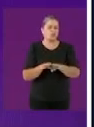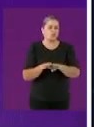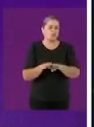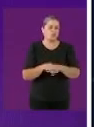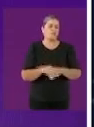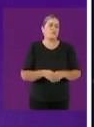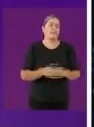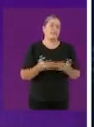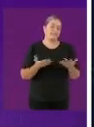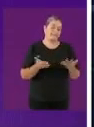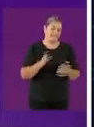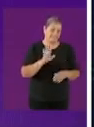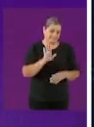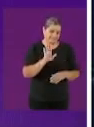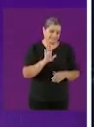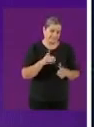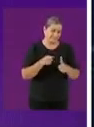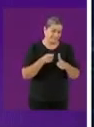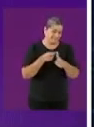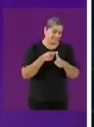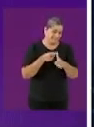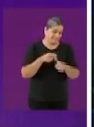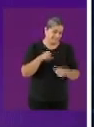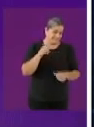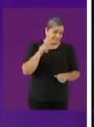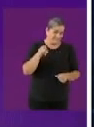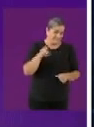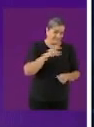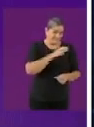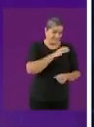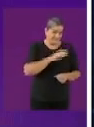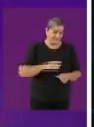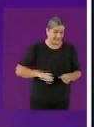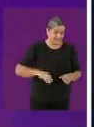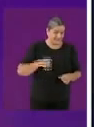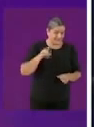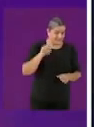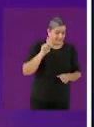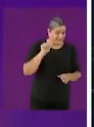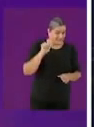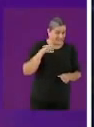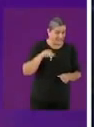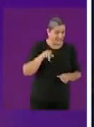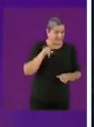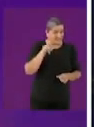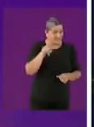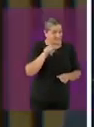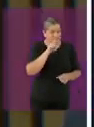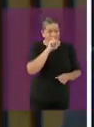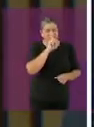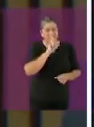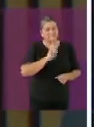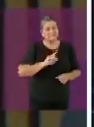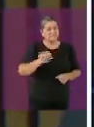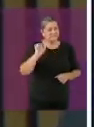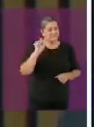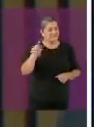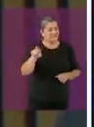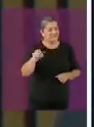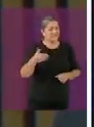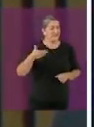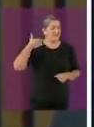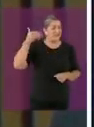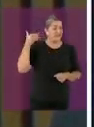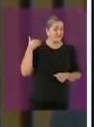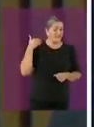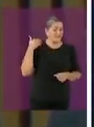señalas fueron eh escogidas las preguntas entre miles y miles que ellos aseguran haber recibido pero fueron muy repetitivas